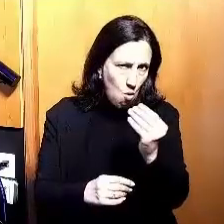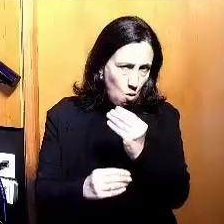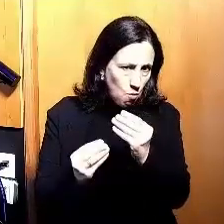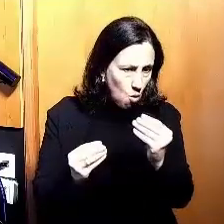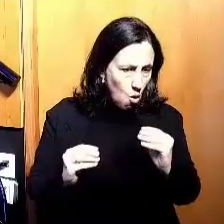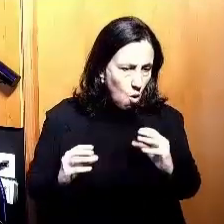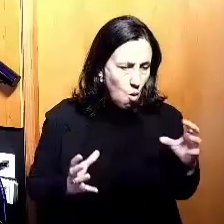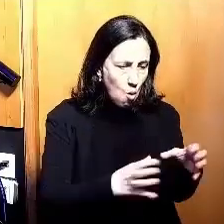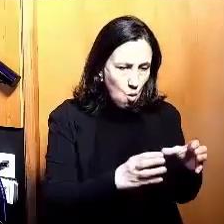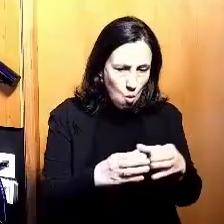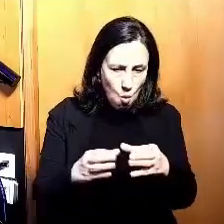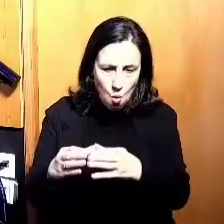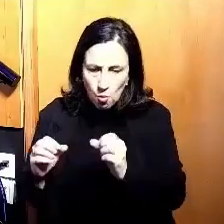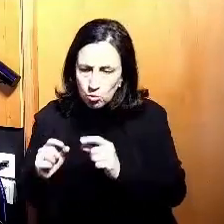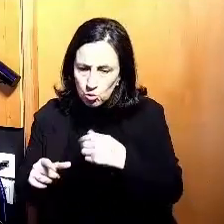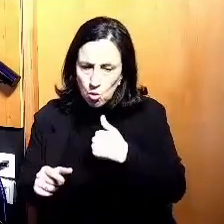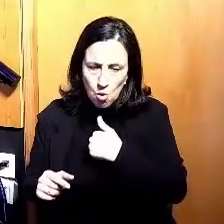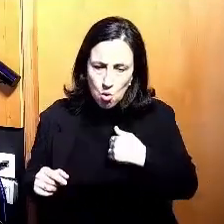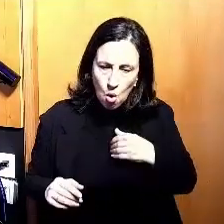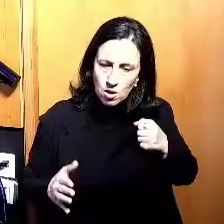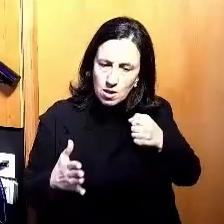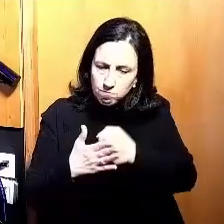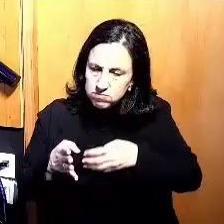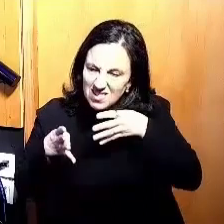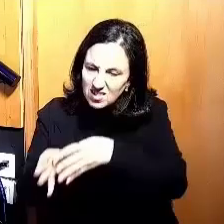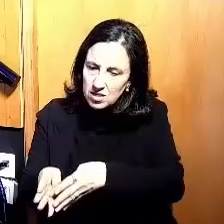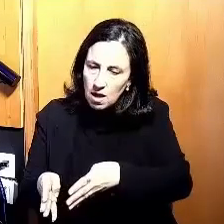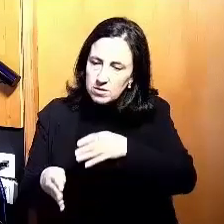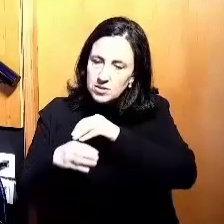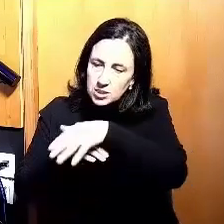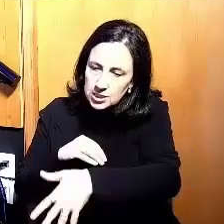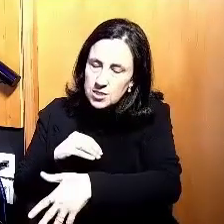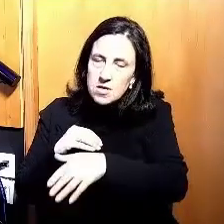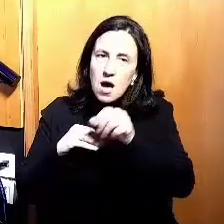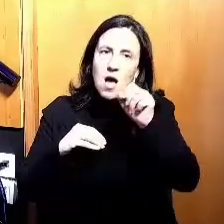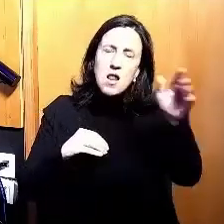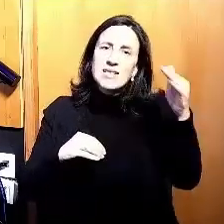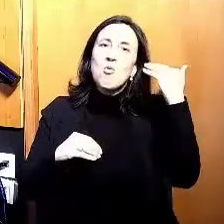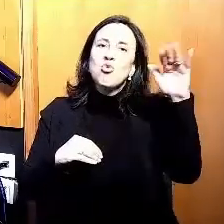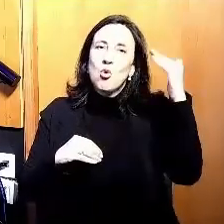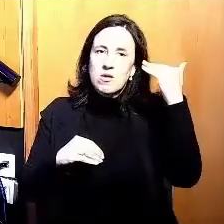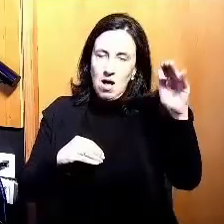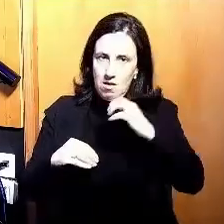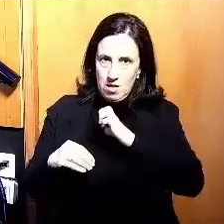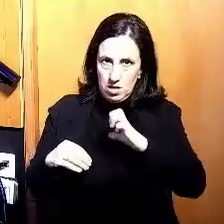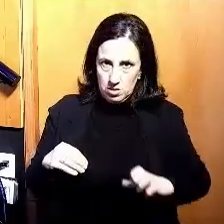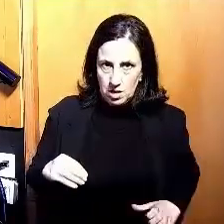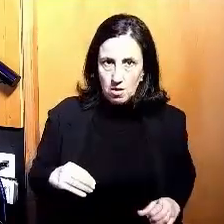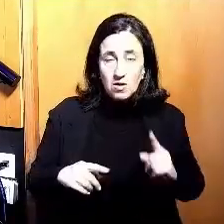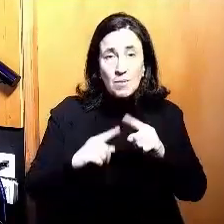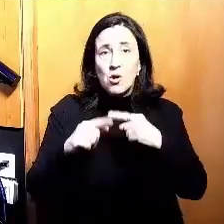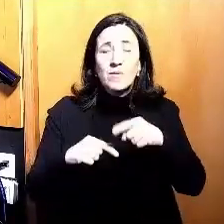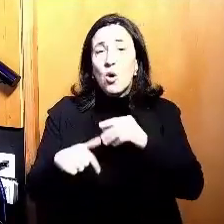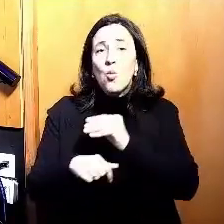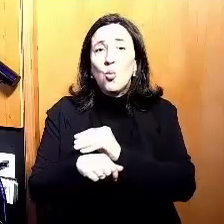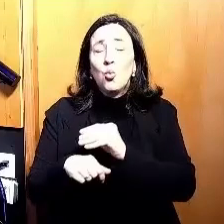rol de incidencia en esos públicos para irlos convenciendo y que pues, también hacer culture washing